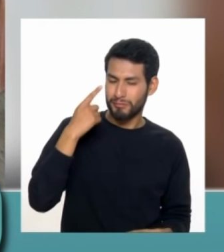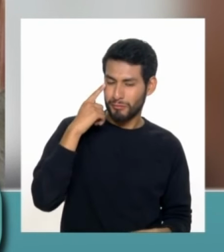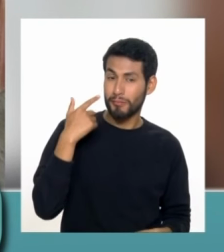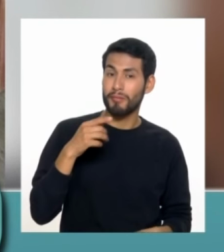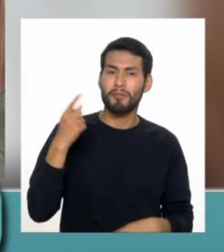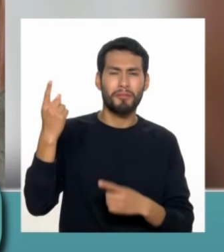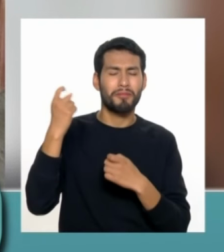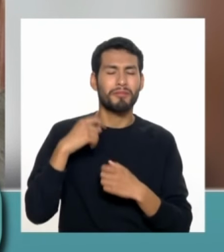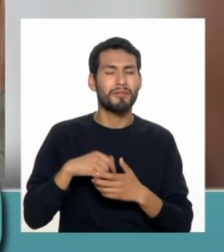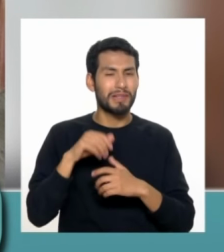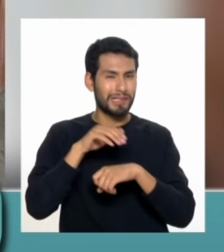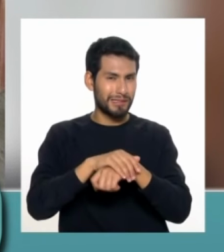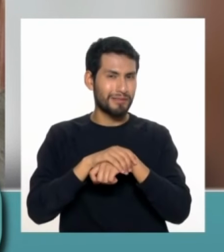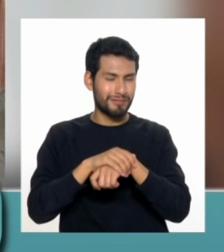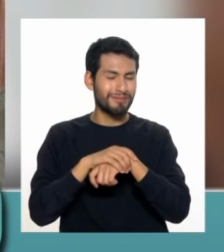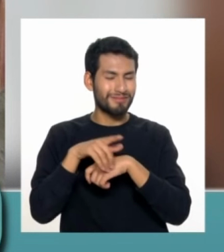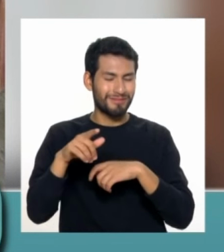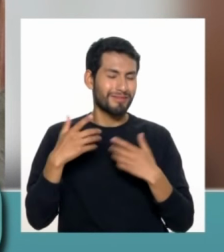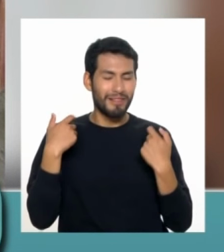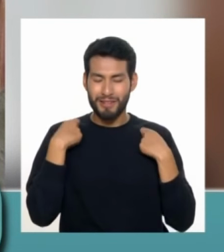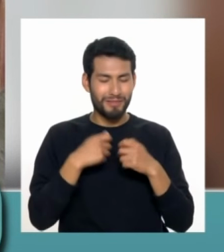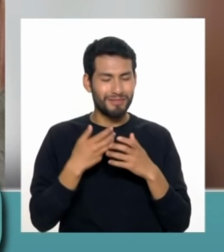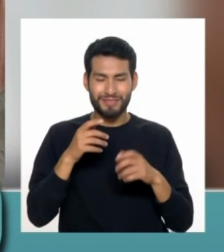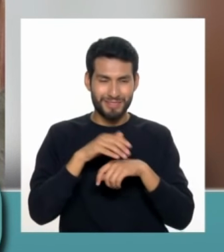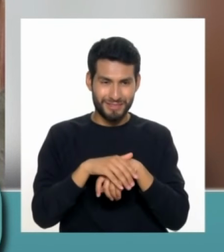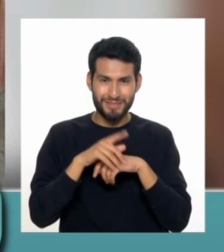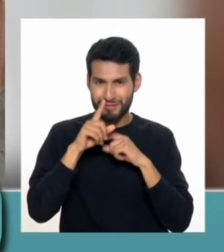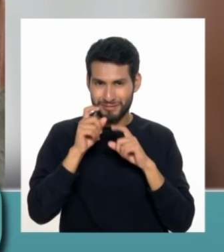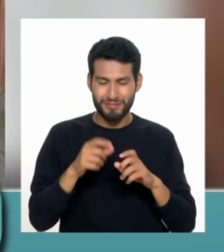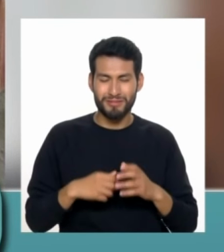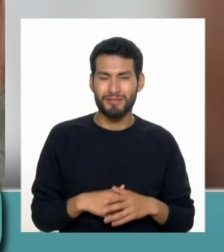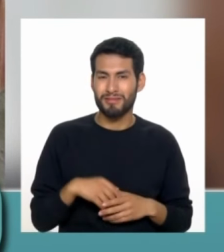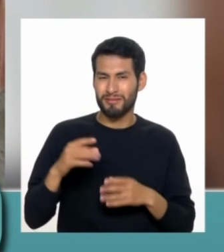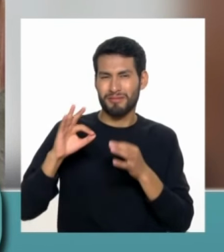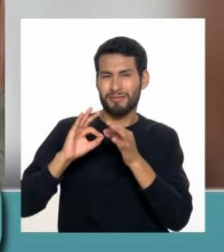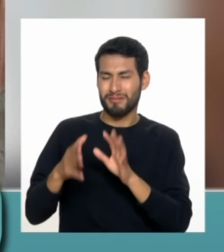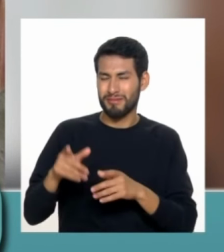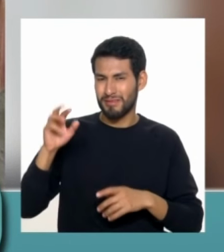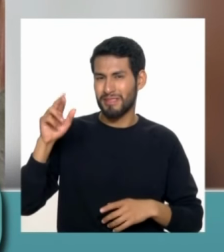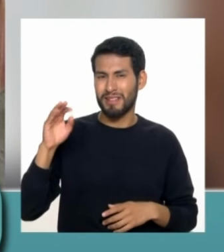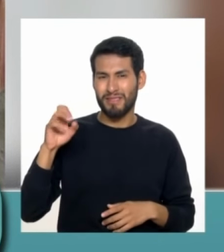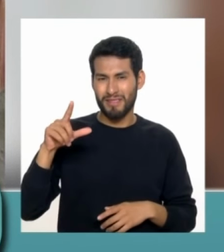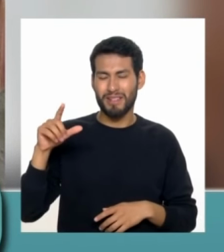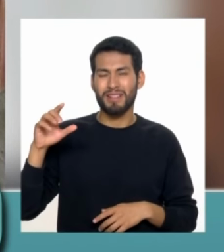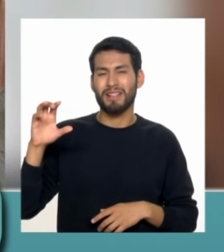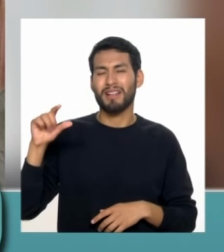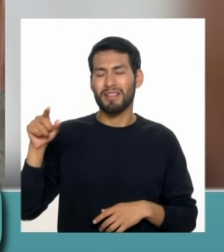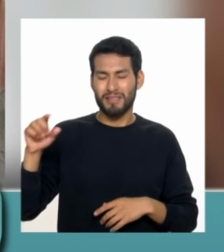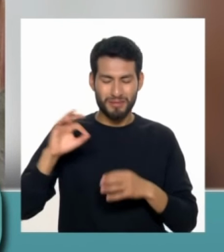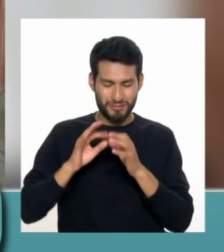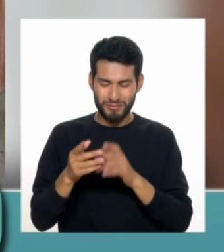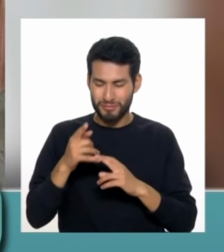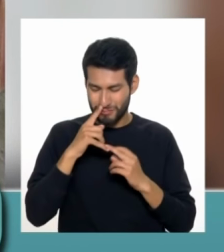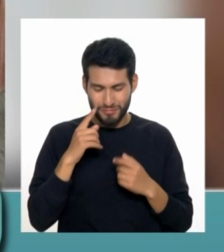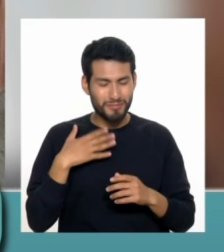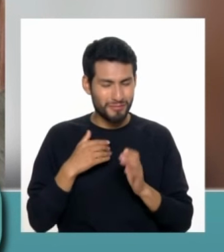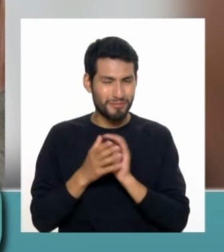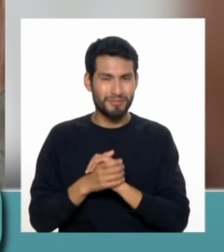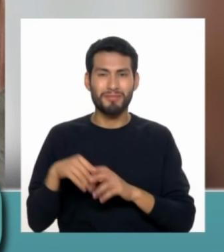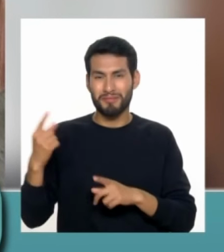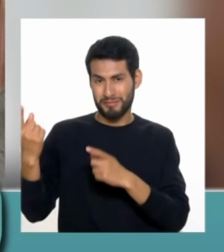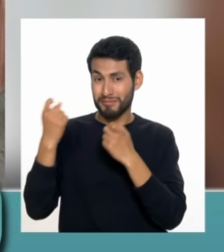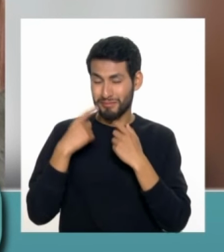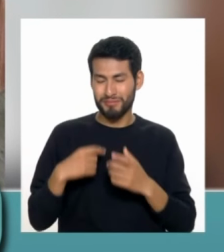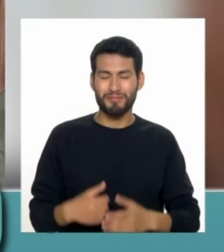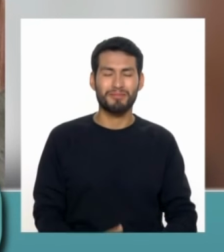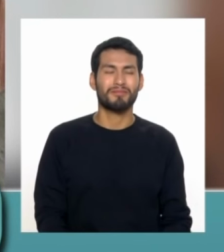él me dijo en inglés, porque no te hablaba nada de español el tipo. Su traductor era Rafael Raez, un amigo mío. Y me preguntó